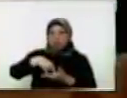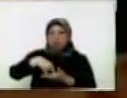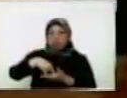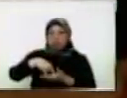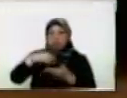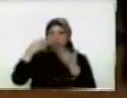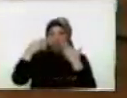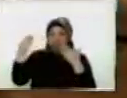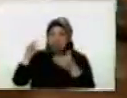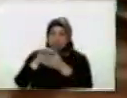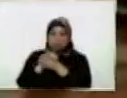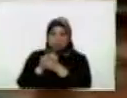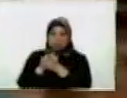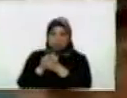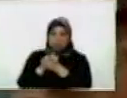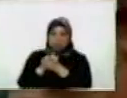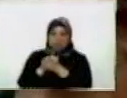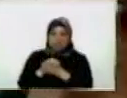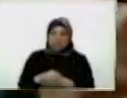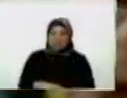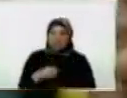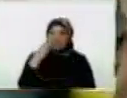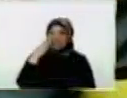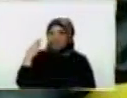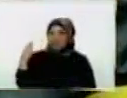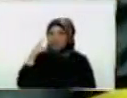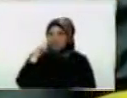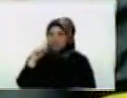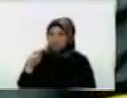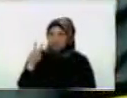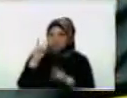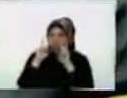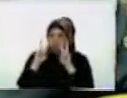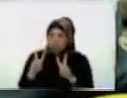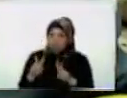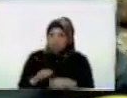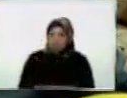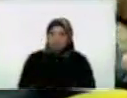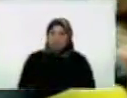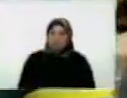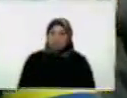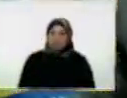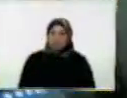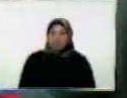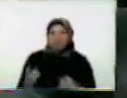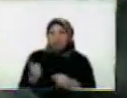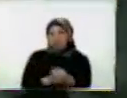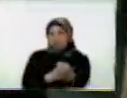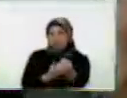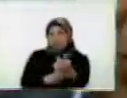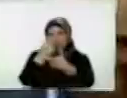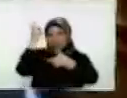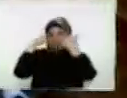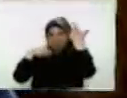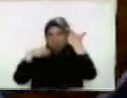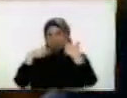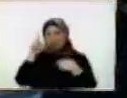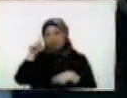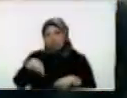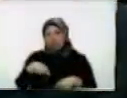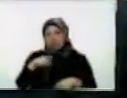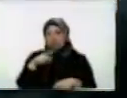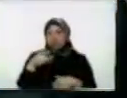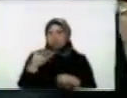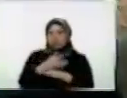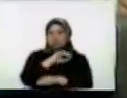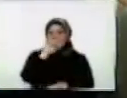Bien, está el camarada Adán Chávez también, sí. Salimos también de Zulia,